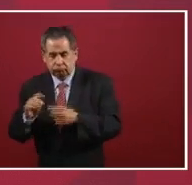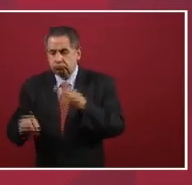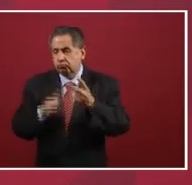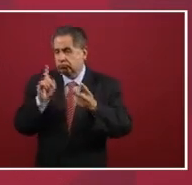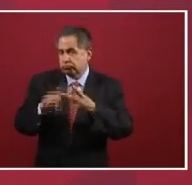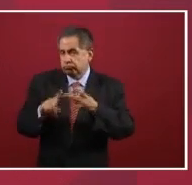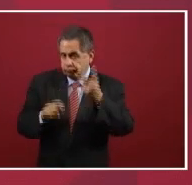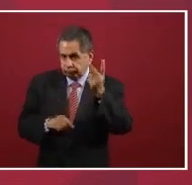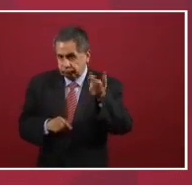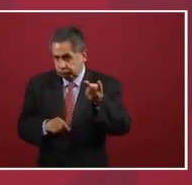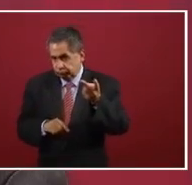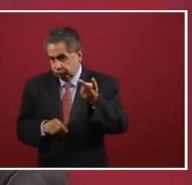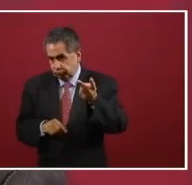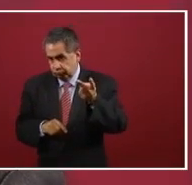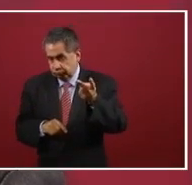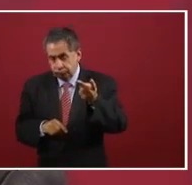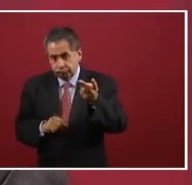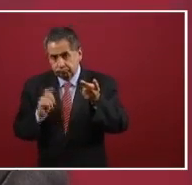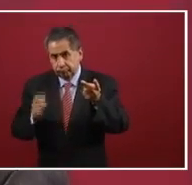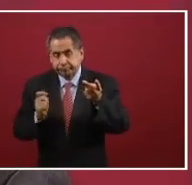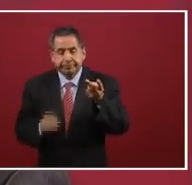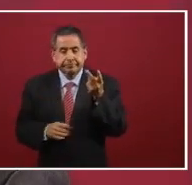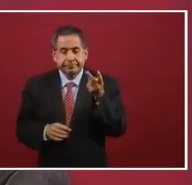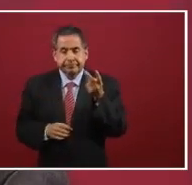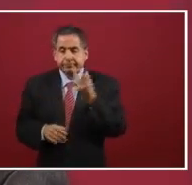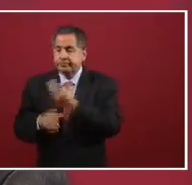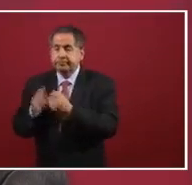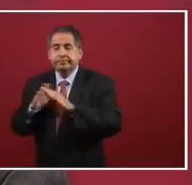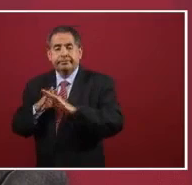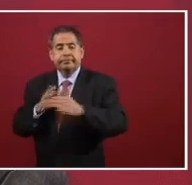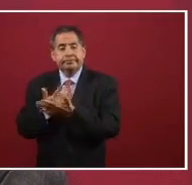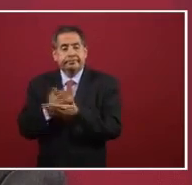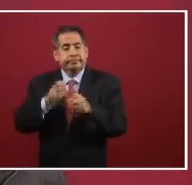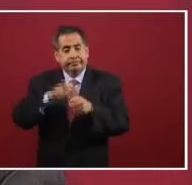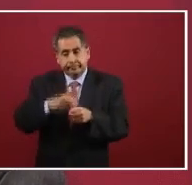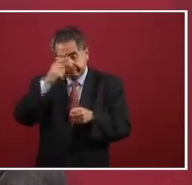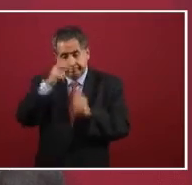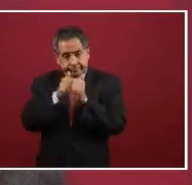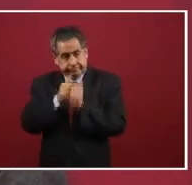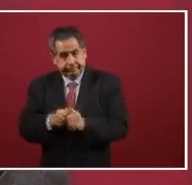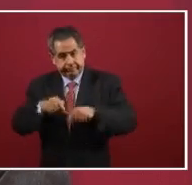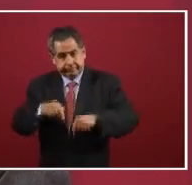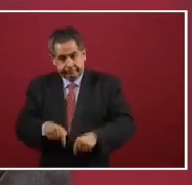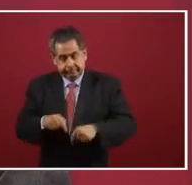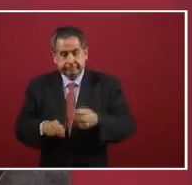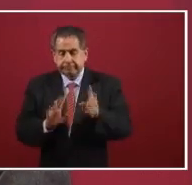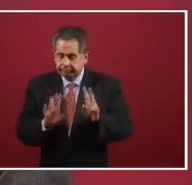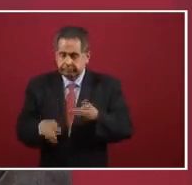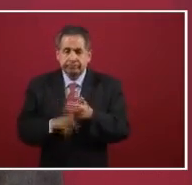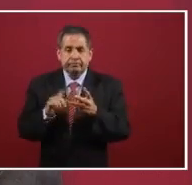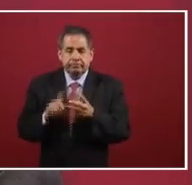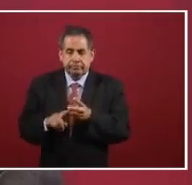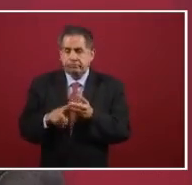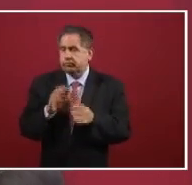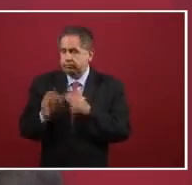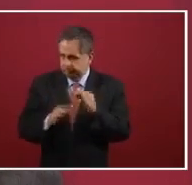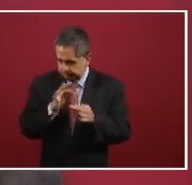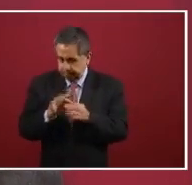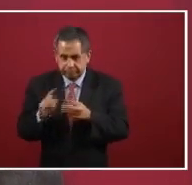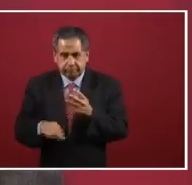2, que tengamos migrantes esperando en México sus audiencias en Estados Unidos, que ya lo